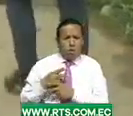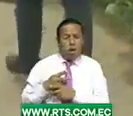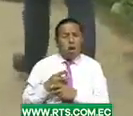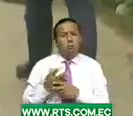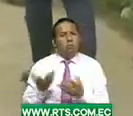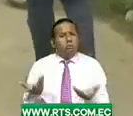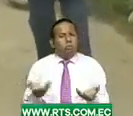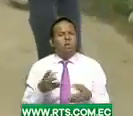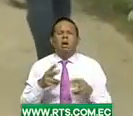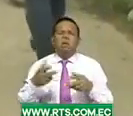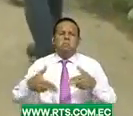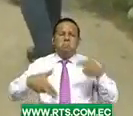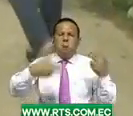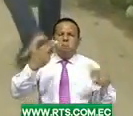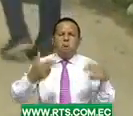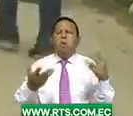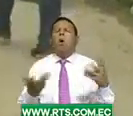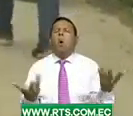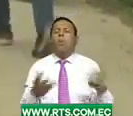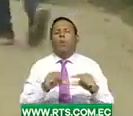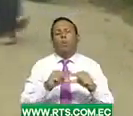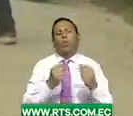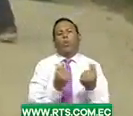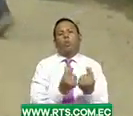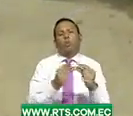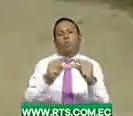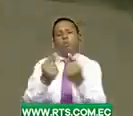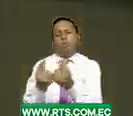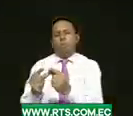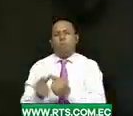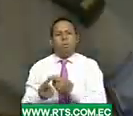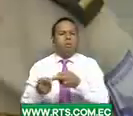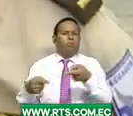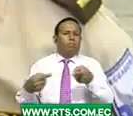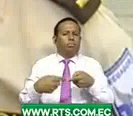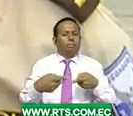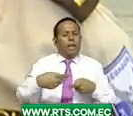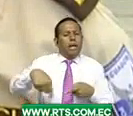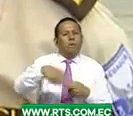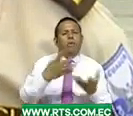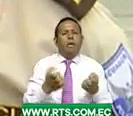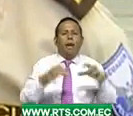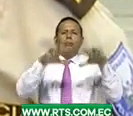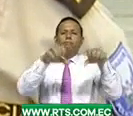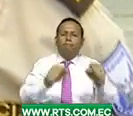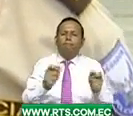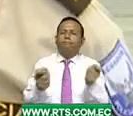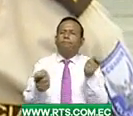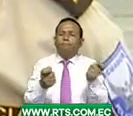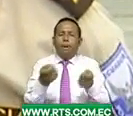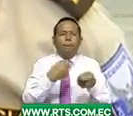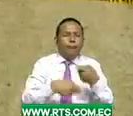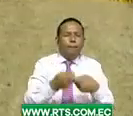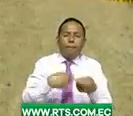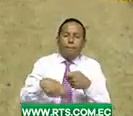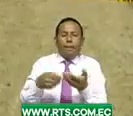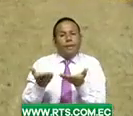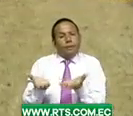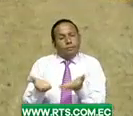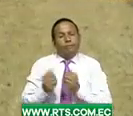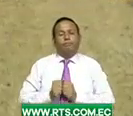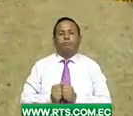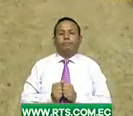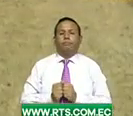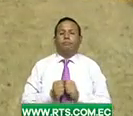las disputas de territorio. Estamos nosotros desplegando todo para disminuir este tipo de delitos.